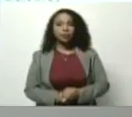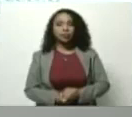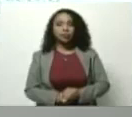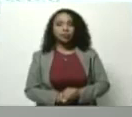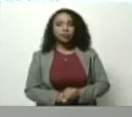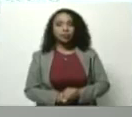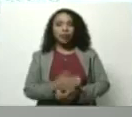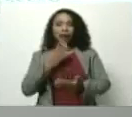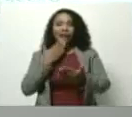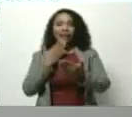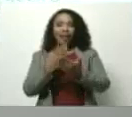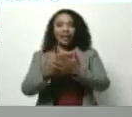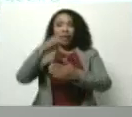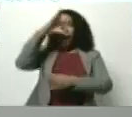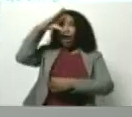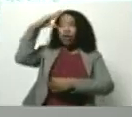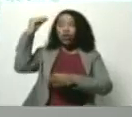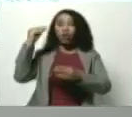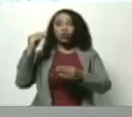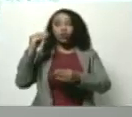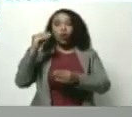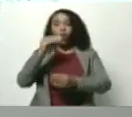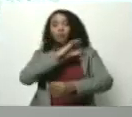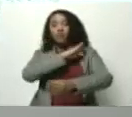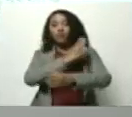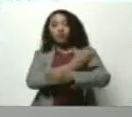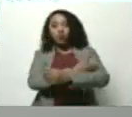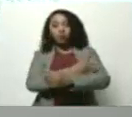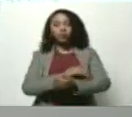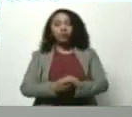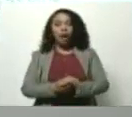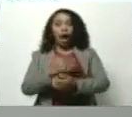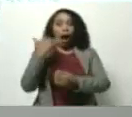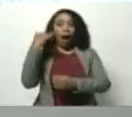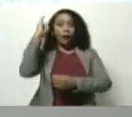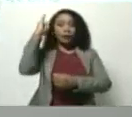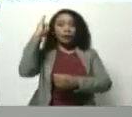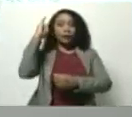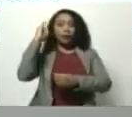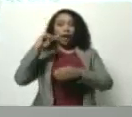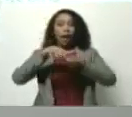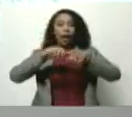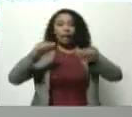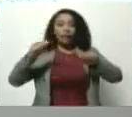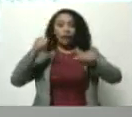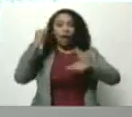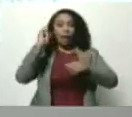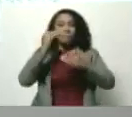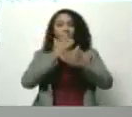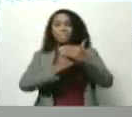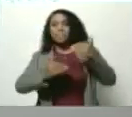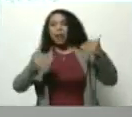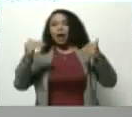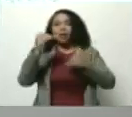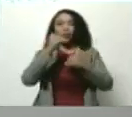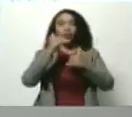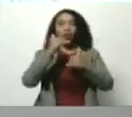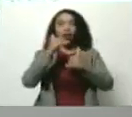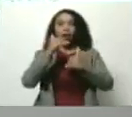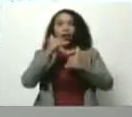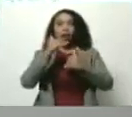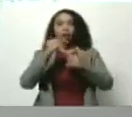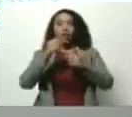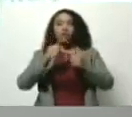gracias al dios todopoderoso se encuentra en el suelo que tiene las mayores reservas de crudo del mundo